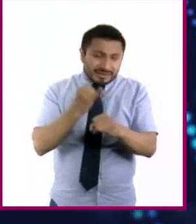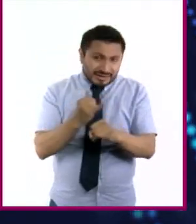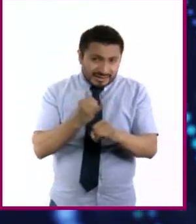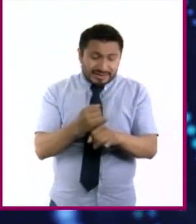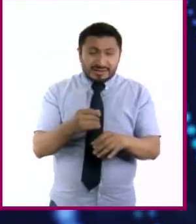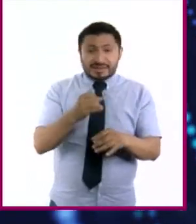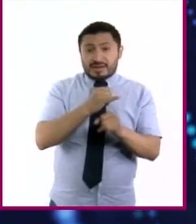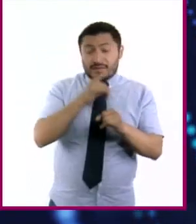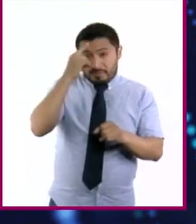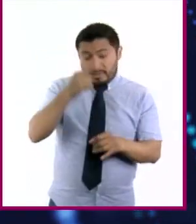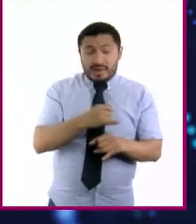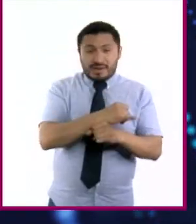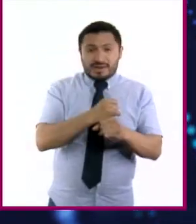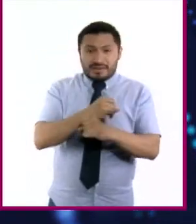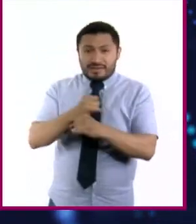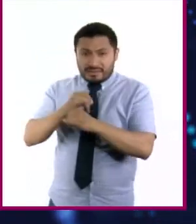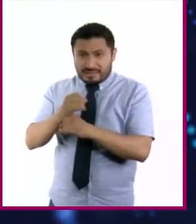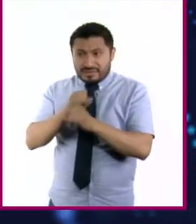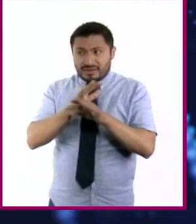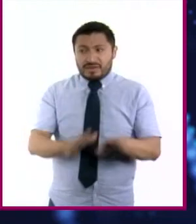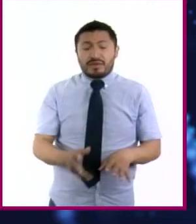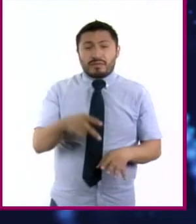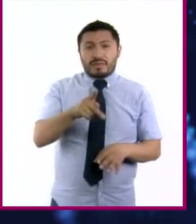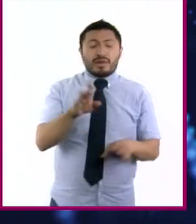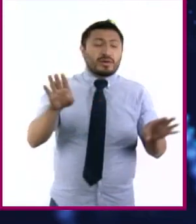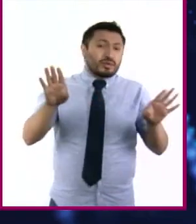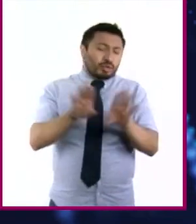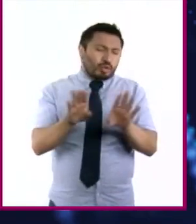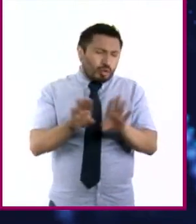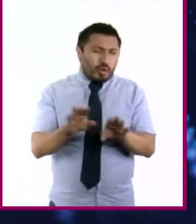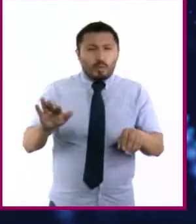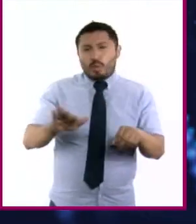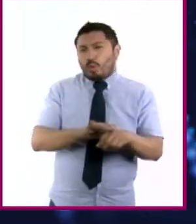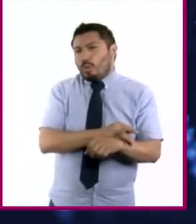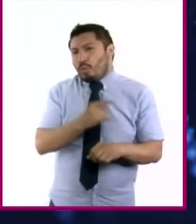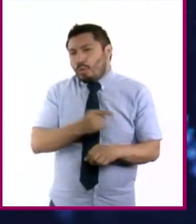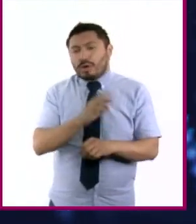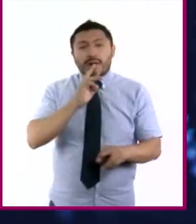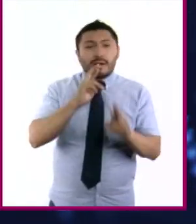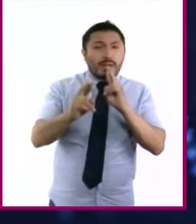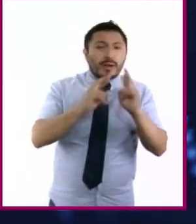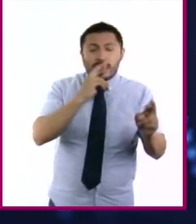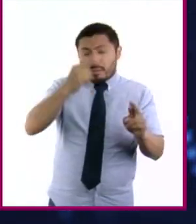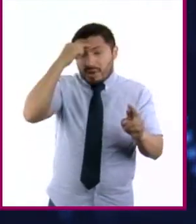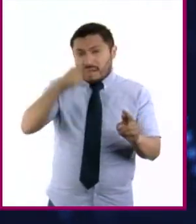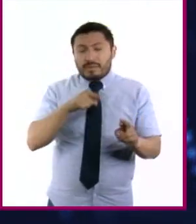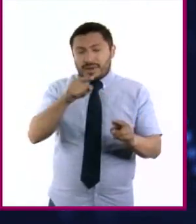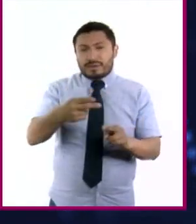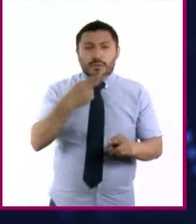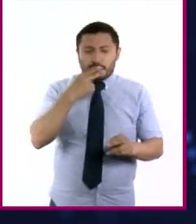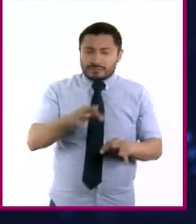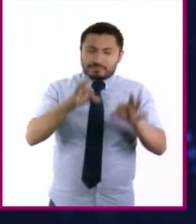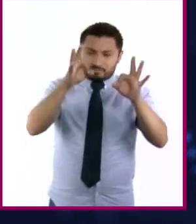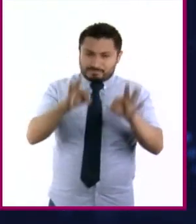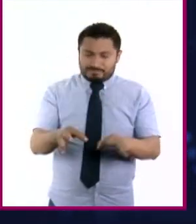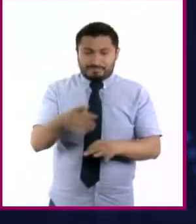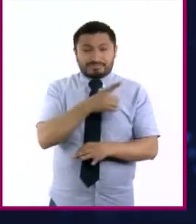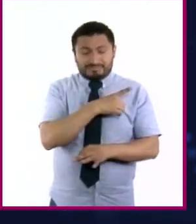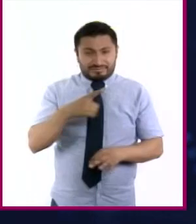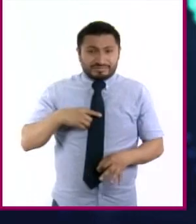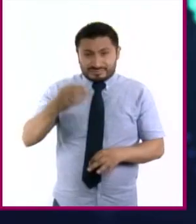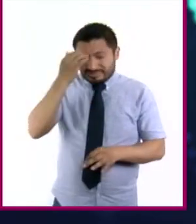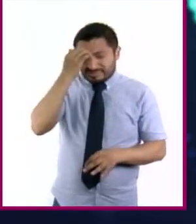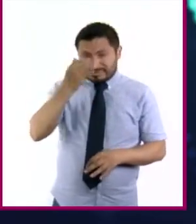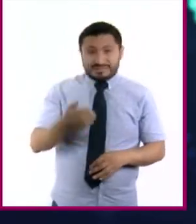datos. Pero hay que saber cómo y por qué se están obteniendo esos resultados para dar un buen uso a la información. Ahí